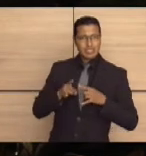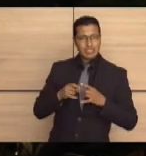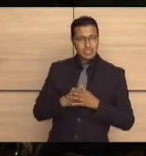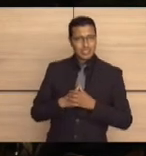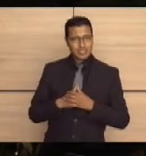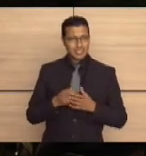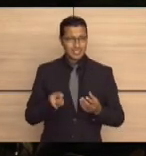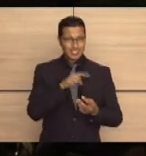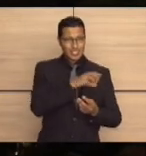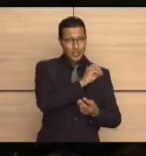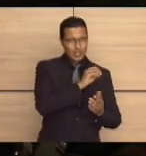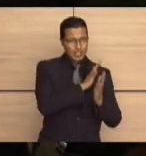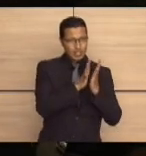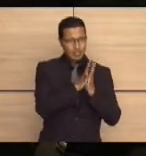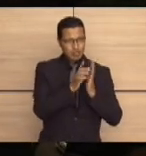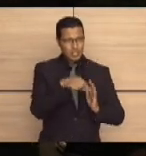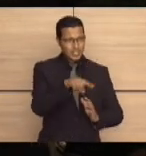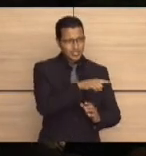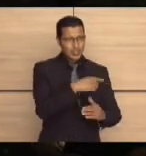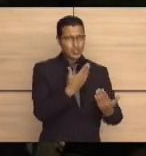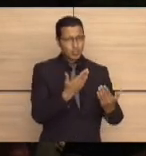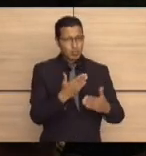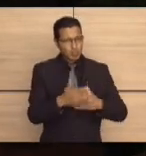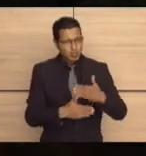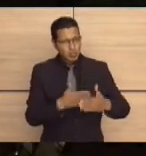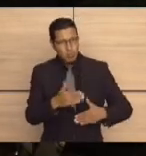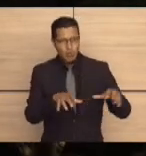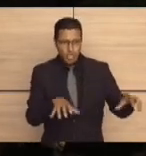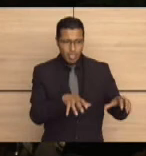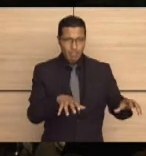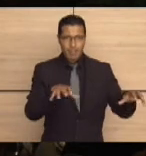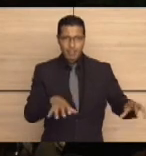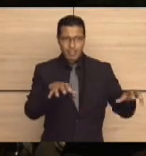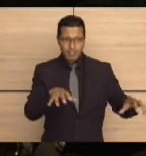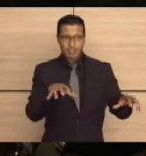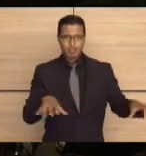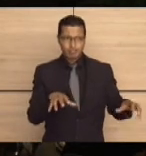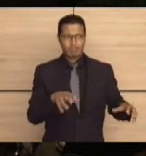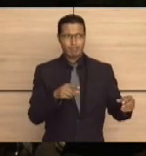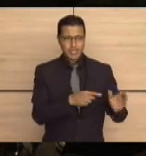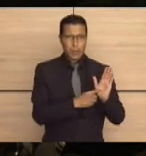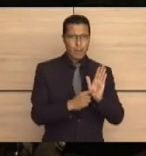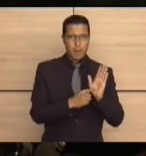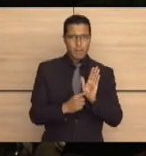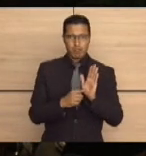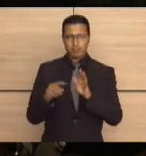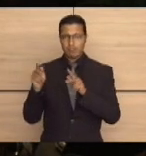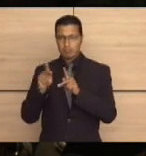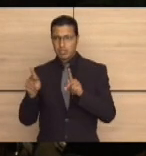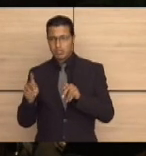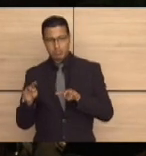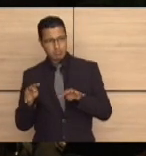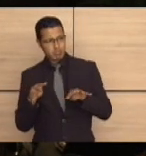una visualización. Ya con cada movimiento que realicemos logramos visualización, logramos que otras personas nos vean y